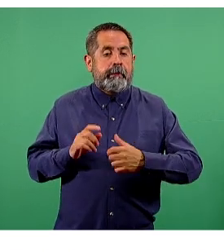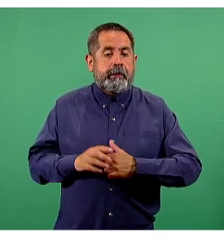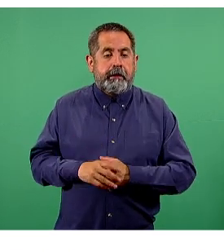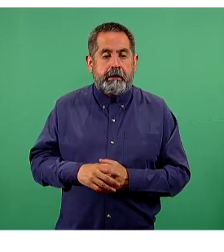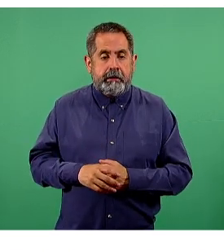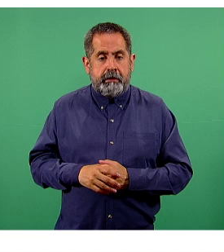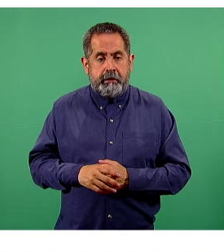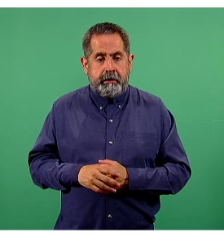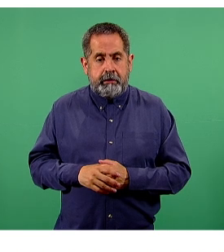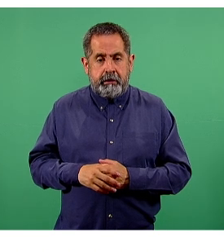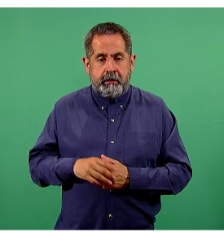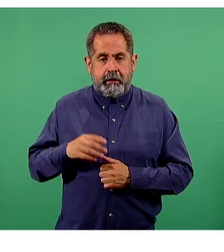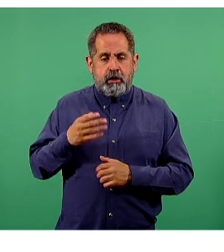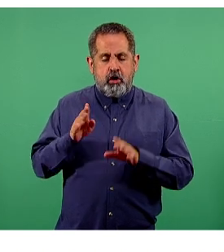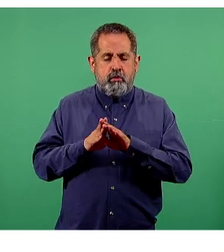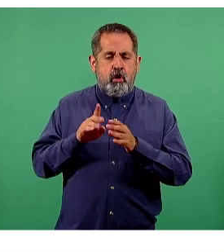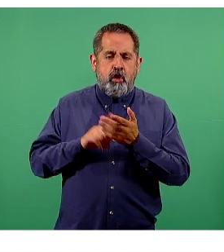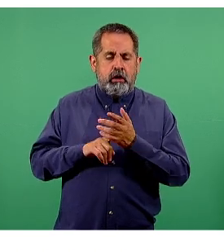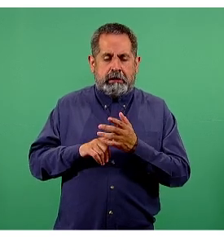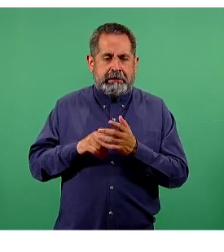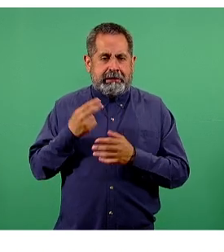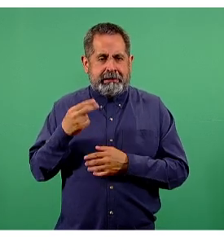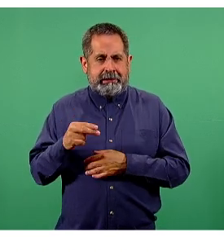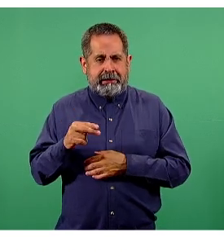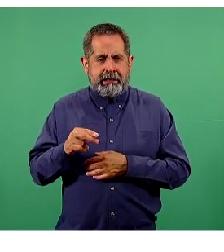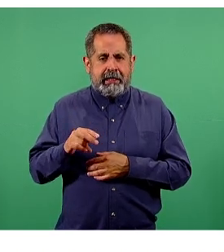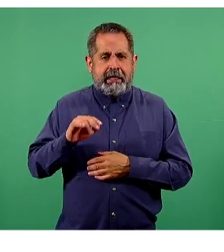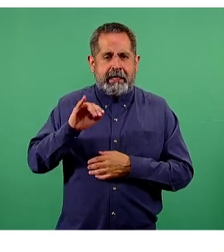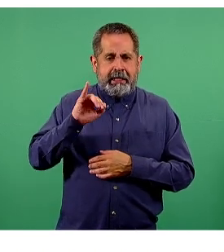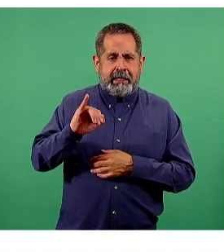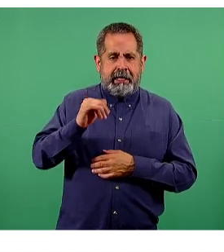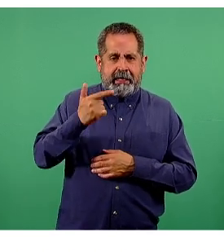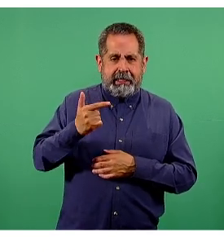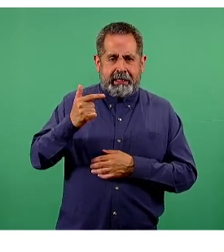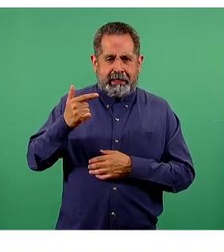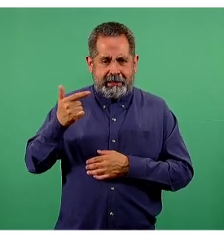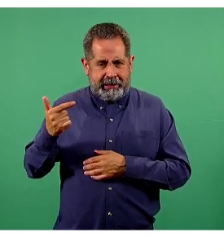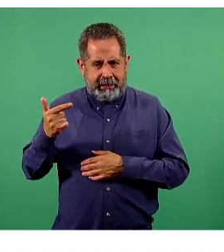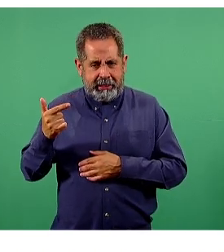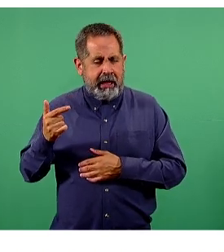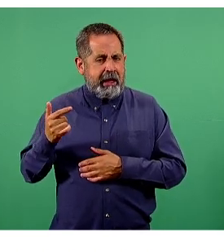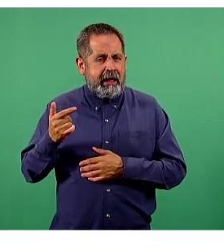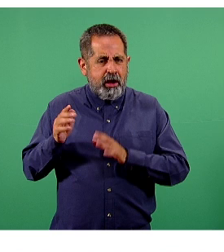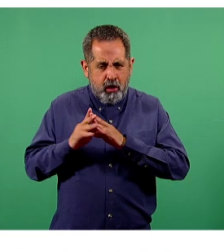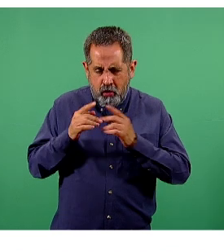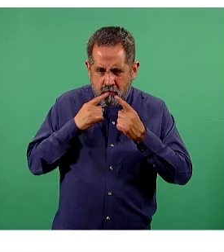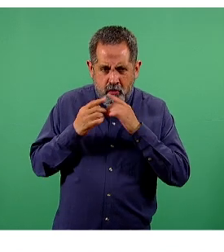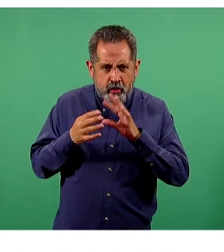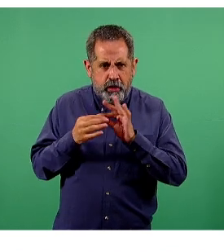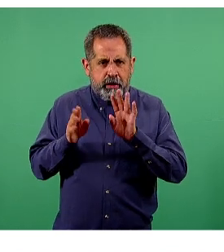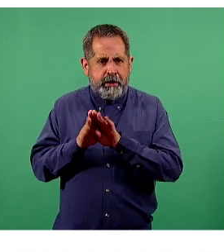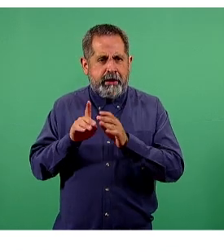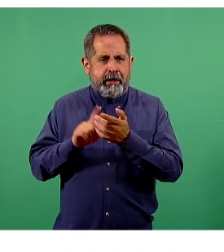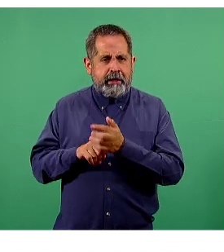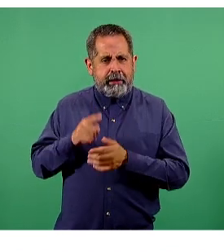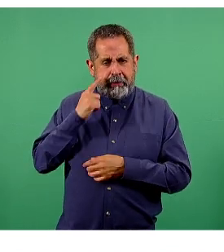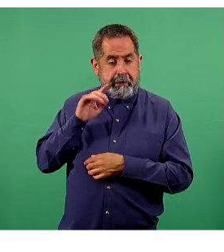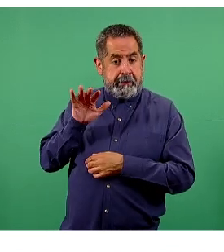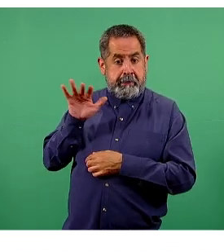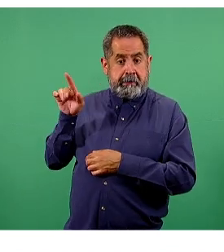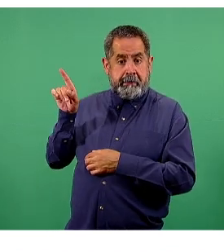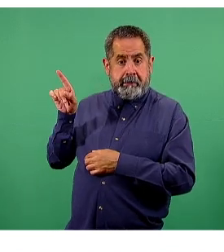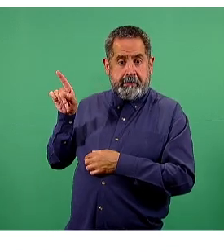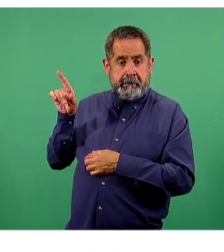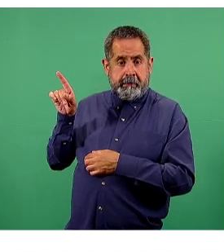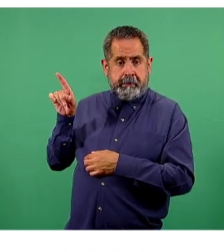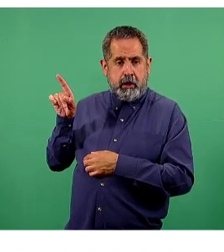de anticuerpos común, que son IgGs, a través de una prueba de quimioluminiscencia.